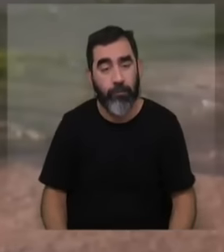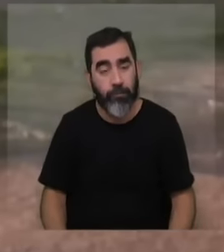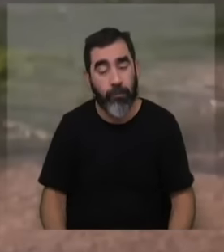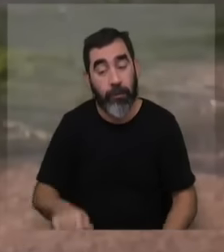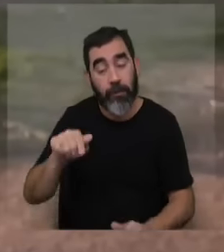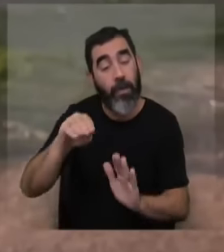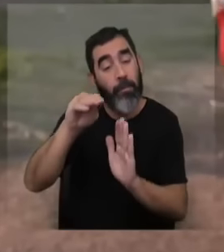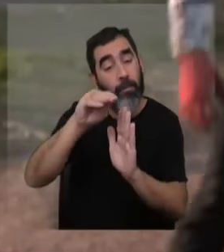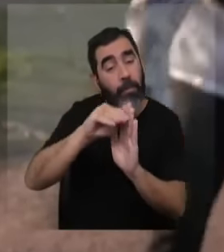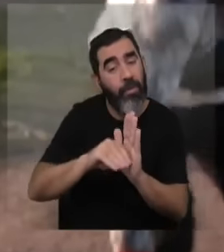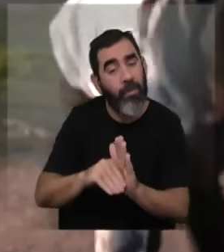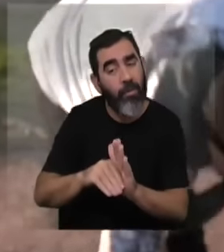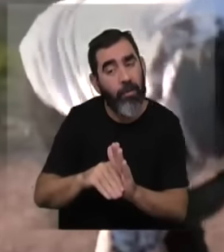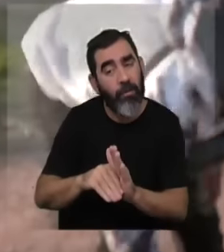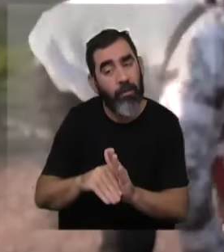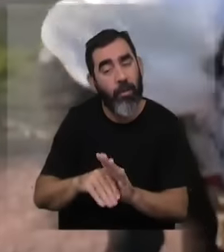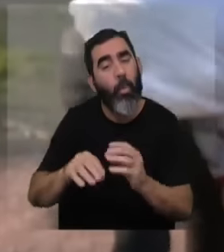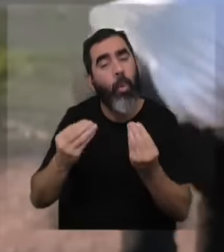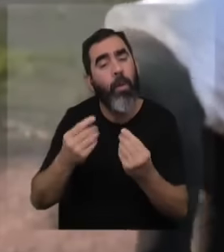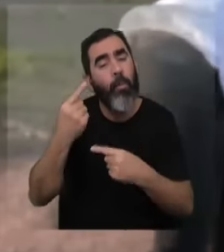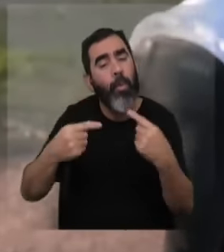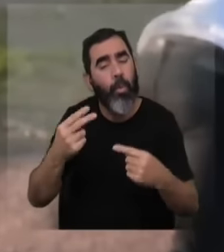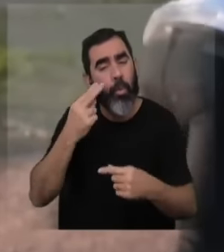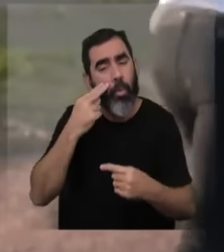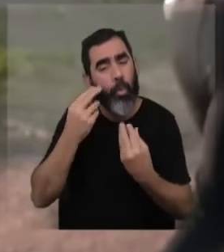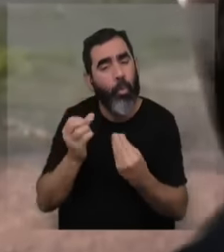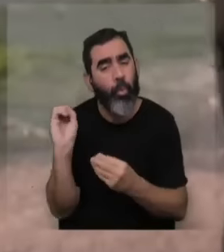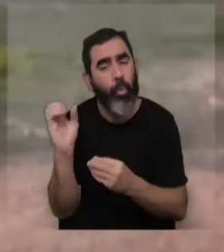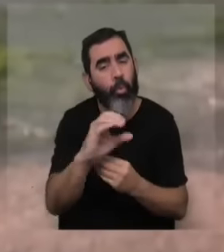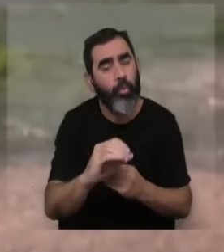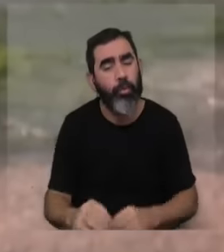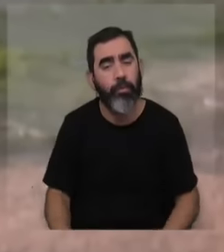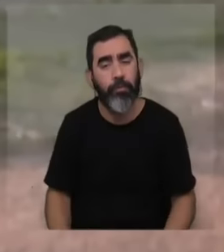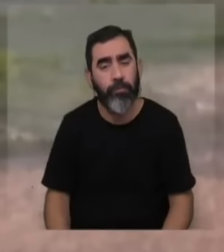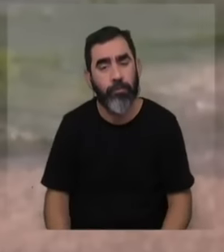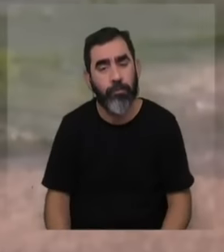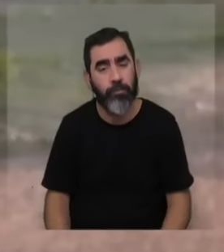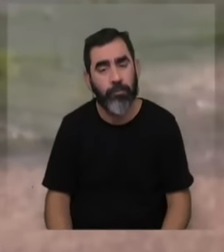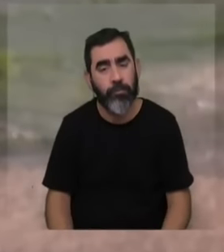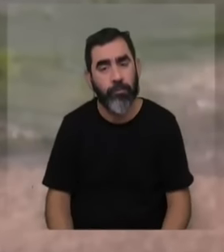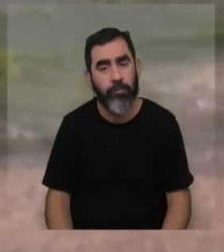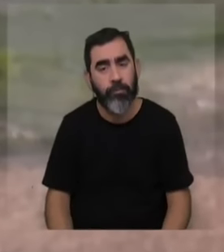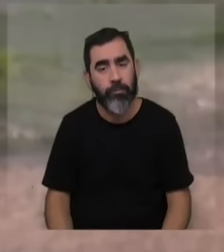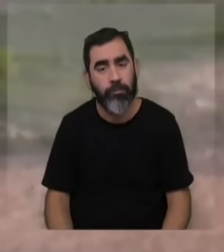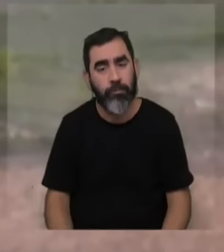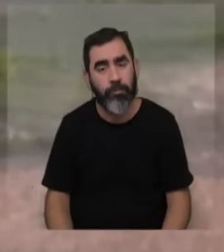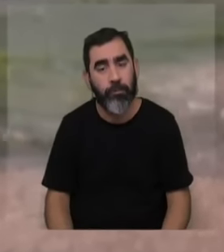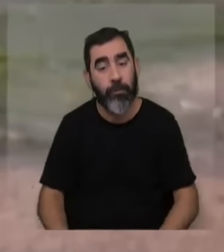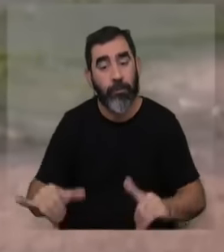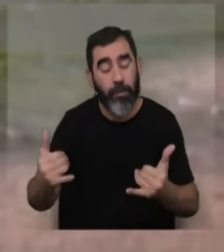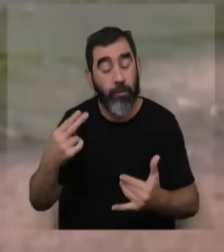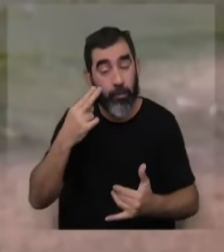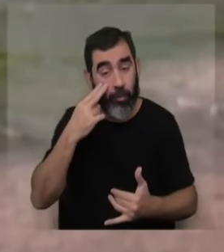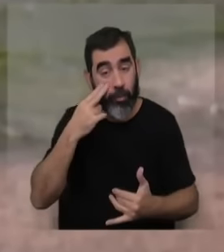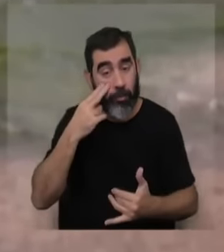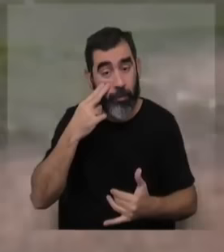estas medidas qué Qué clase de productos pueden afectar y Y a partir de desde hoy y hasta cuándo Sí en realidad ya se está afectando